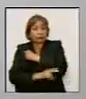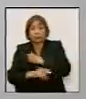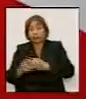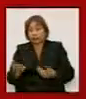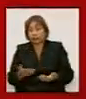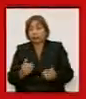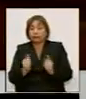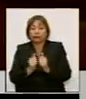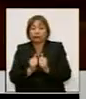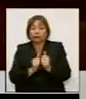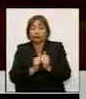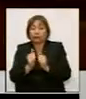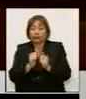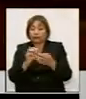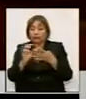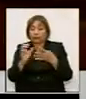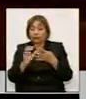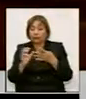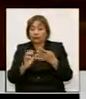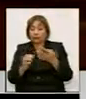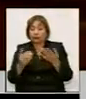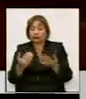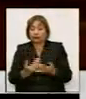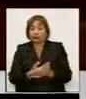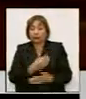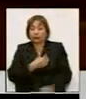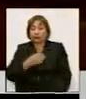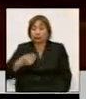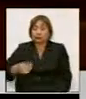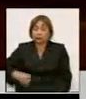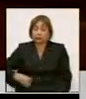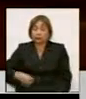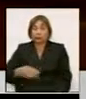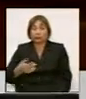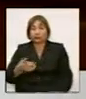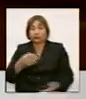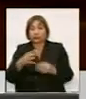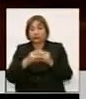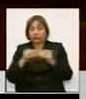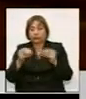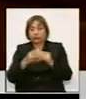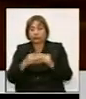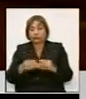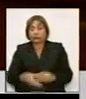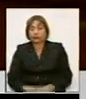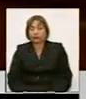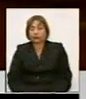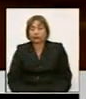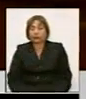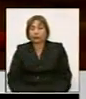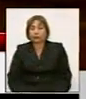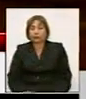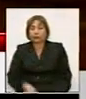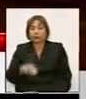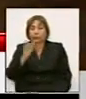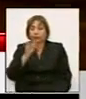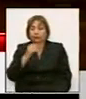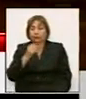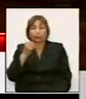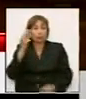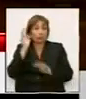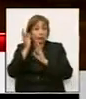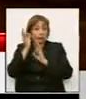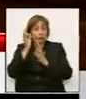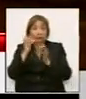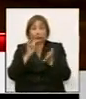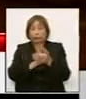la Competitividad y Productividad, Innovate Perú, del Ministerio de la Producción. Y fueron muy importantes